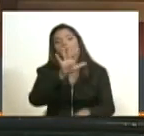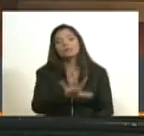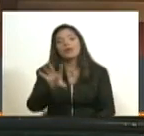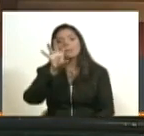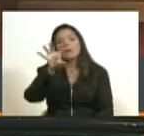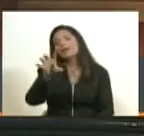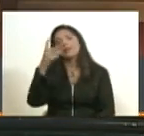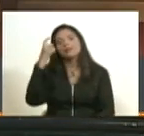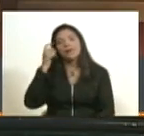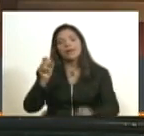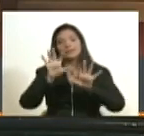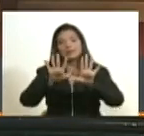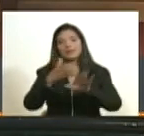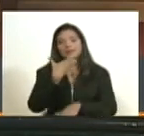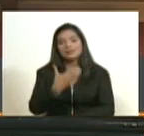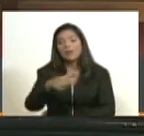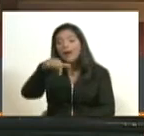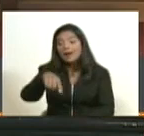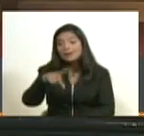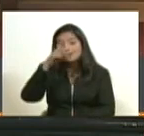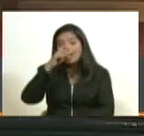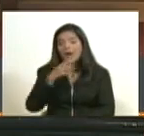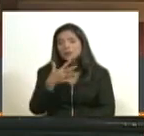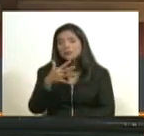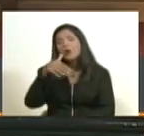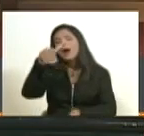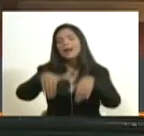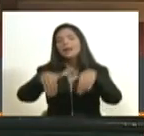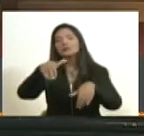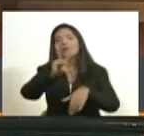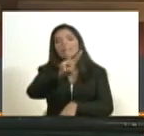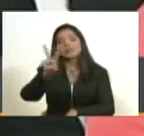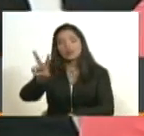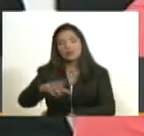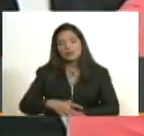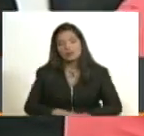10 de diciembre. Este año estamos llegando a la elección 22.